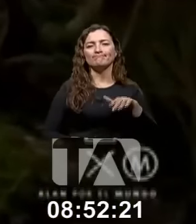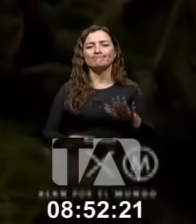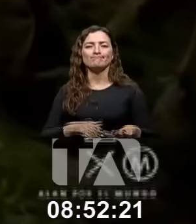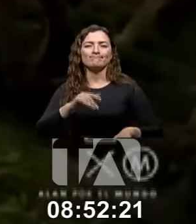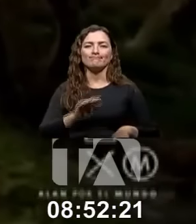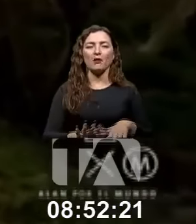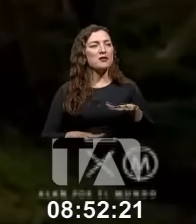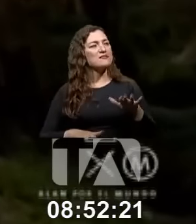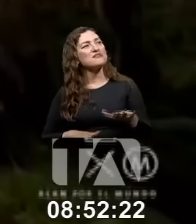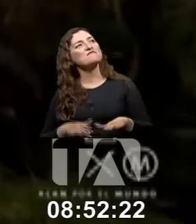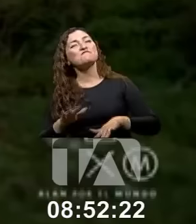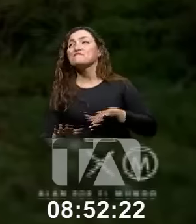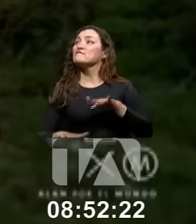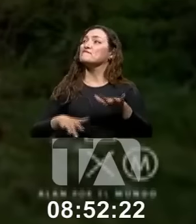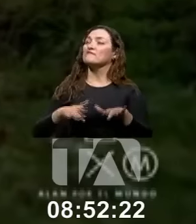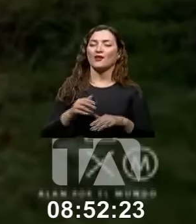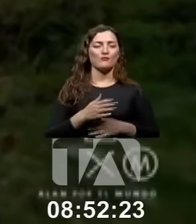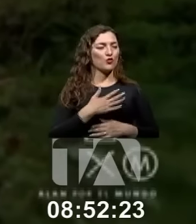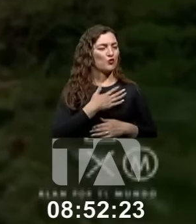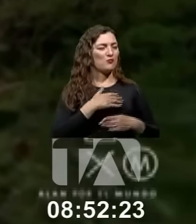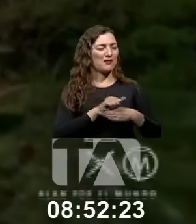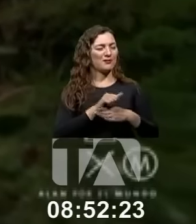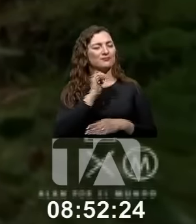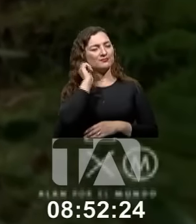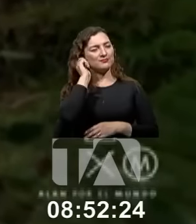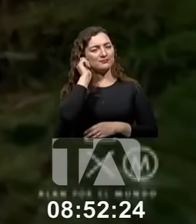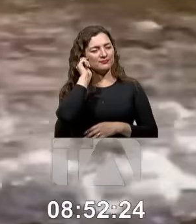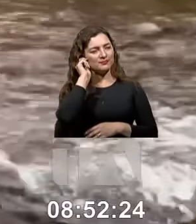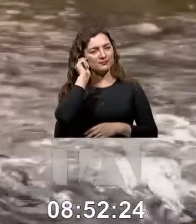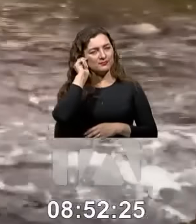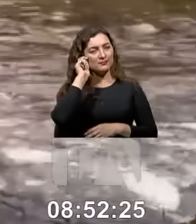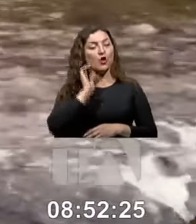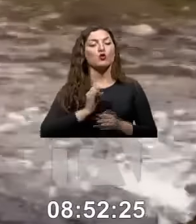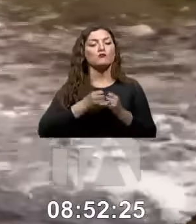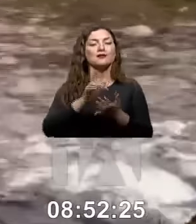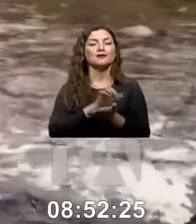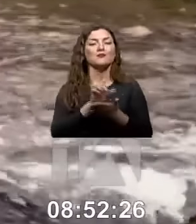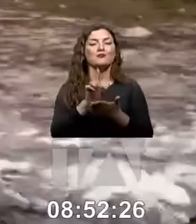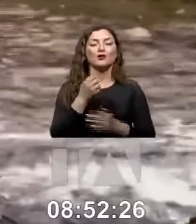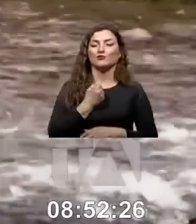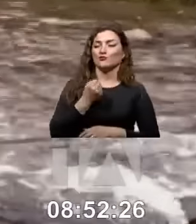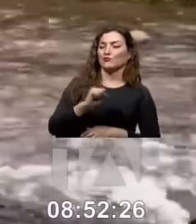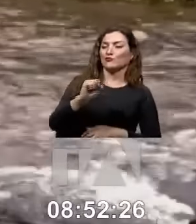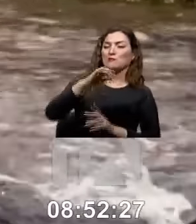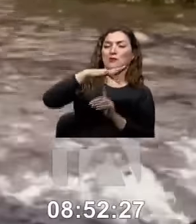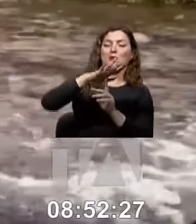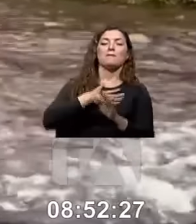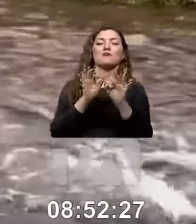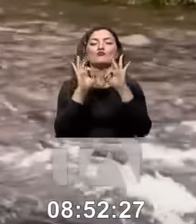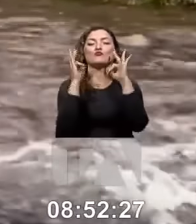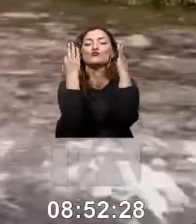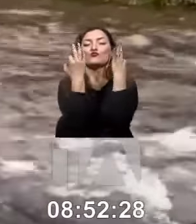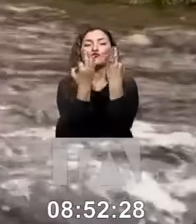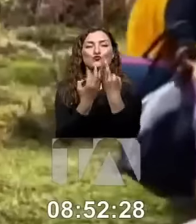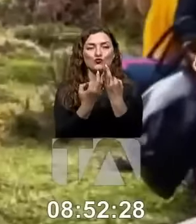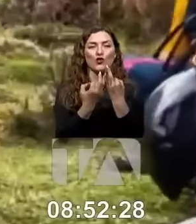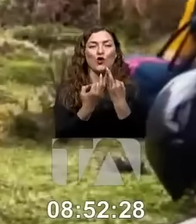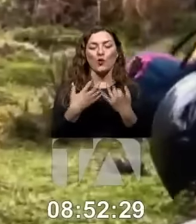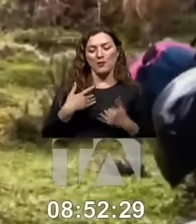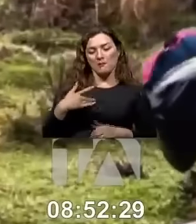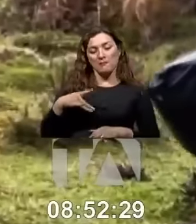Sabe. Yo practico esto, la verdad, casi todos los fines de semana me voy al parque con toda mi familia, con Leopoldo